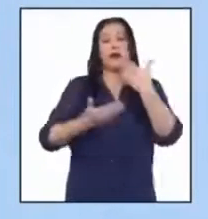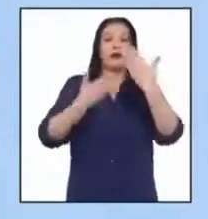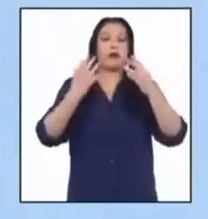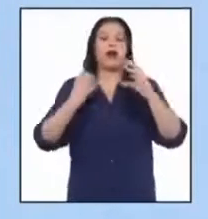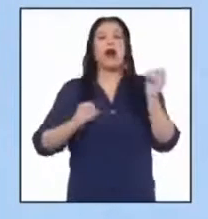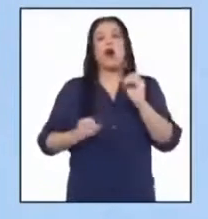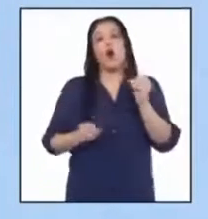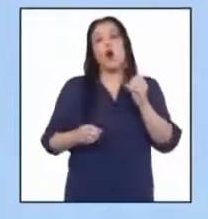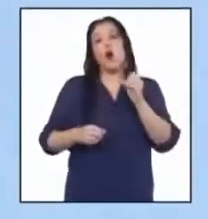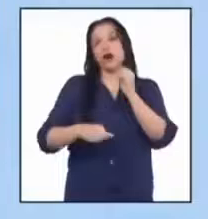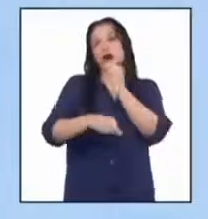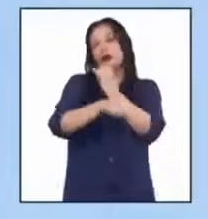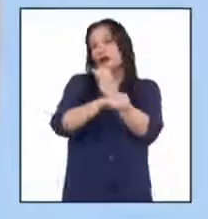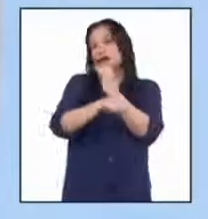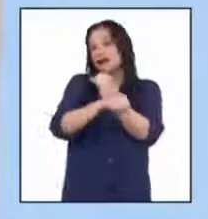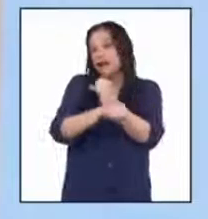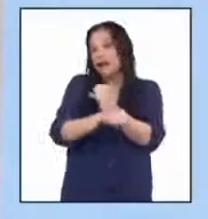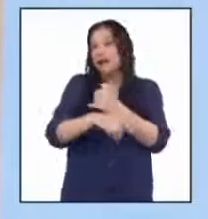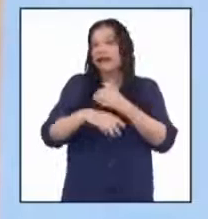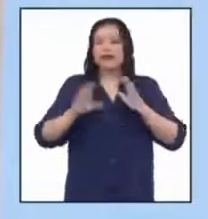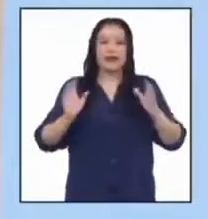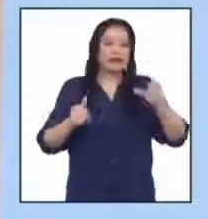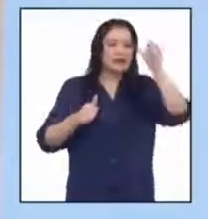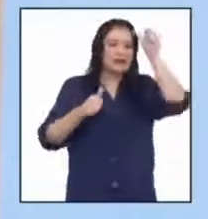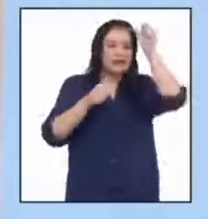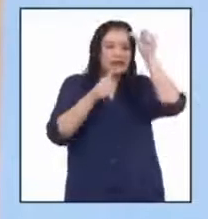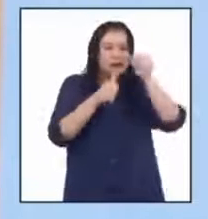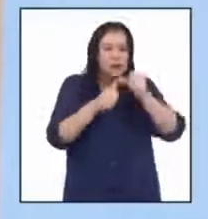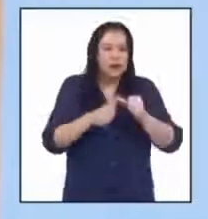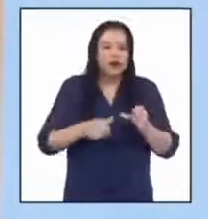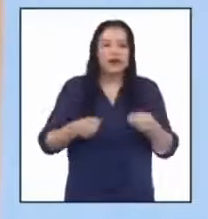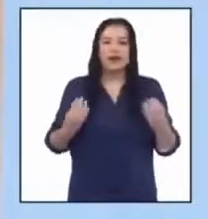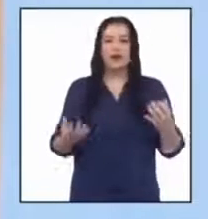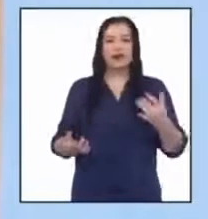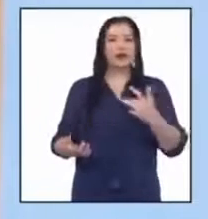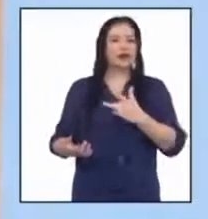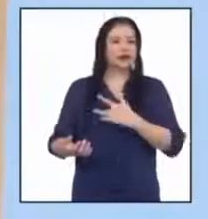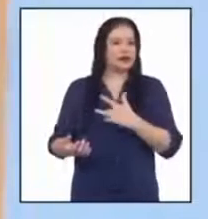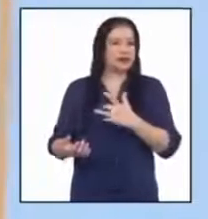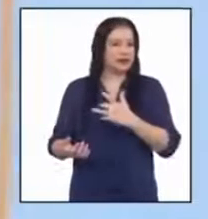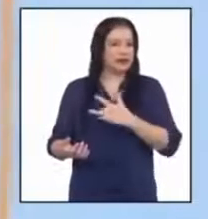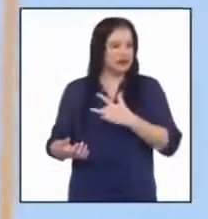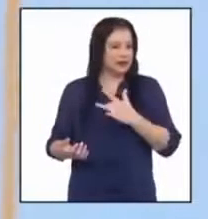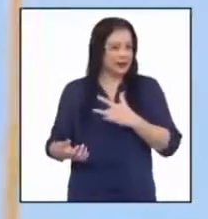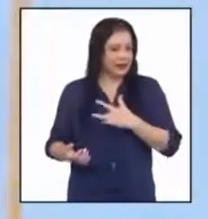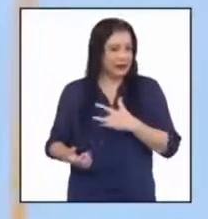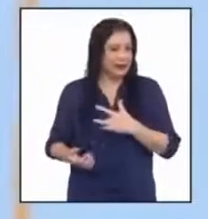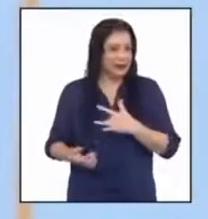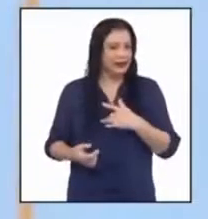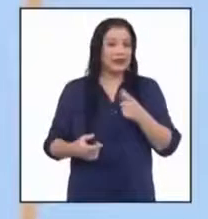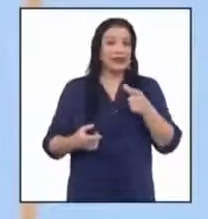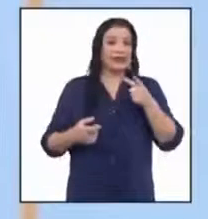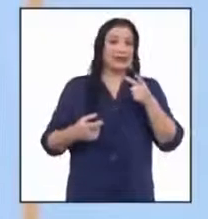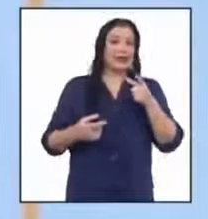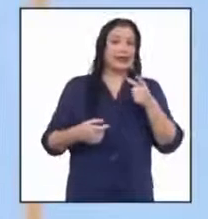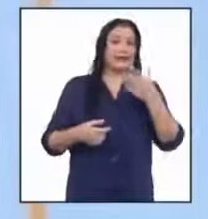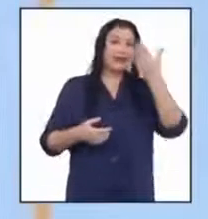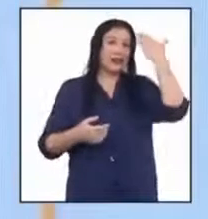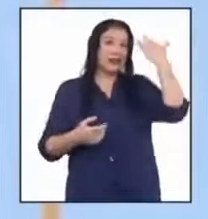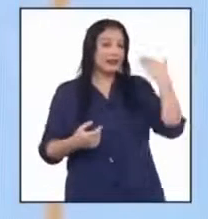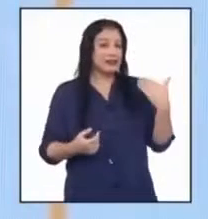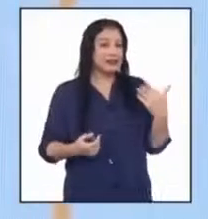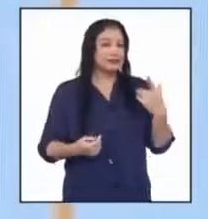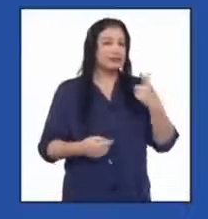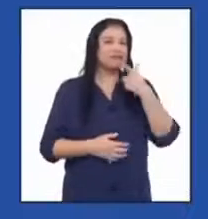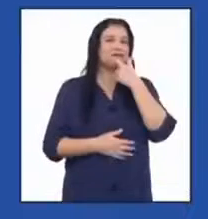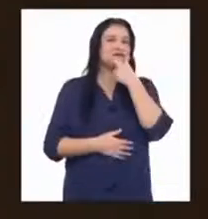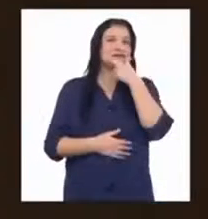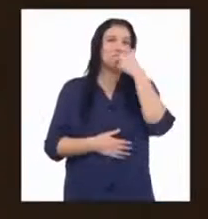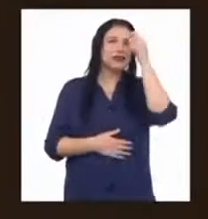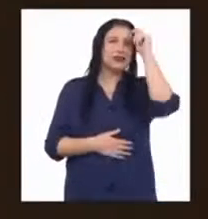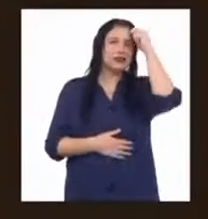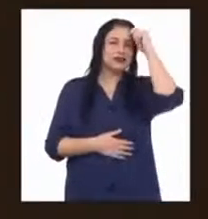hasta en la iglesia. ¿Recuerdan cómo se sintieron durante esa ocasión?